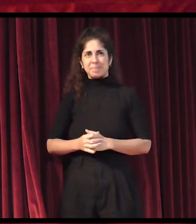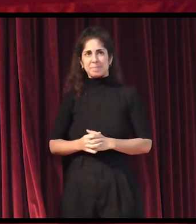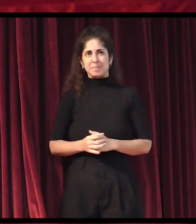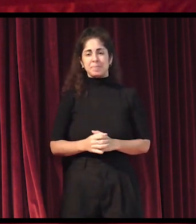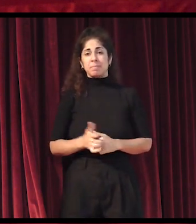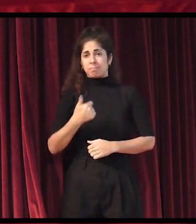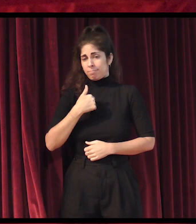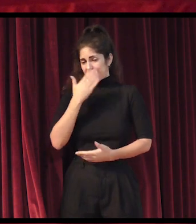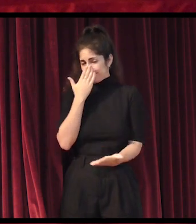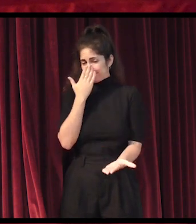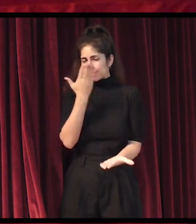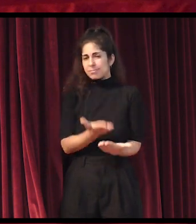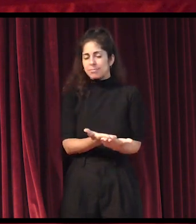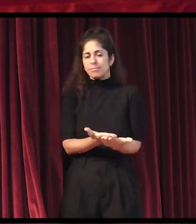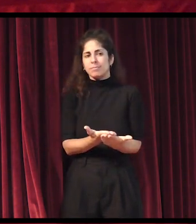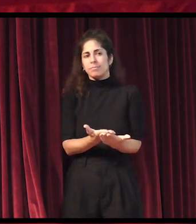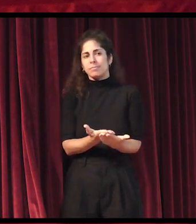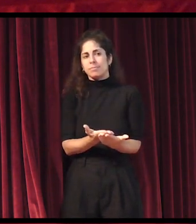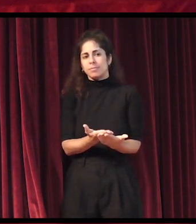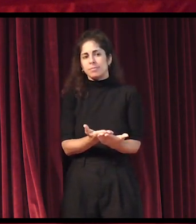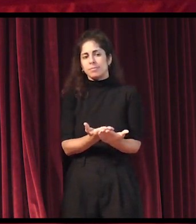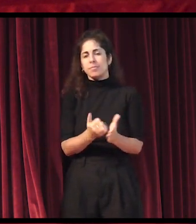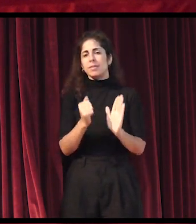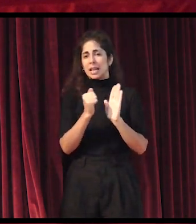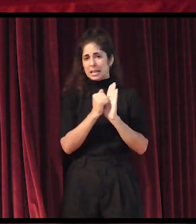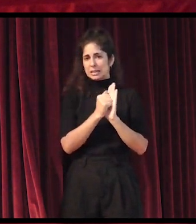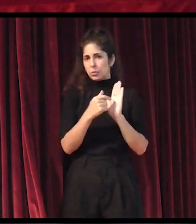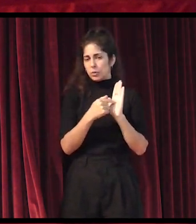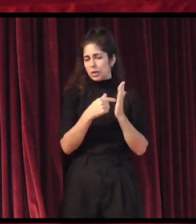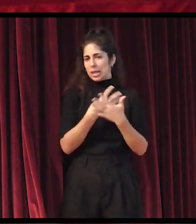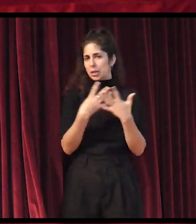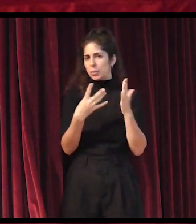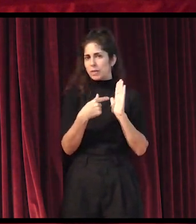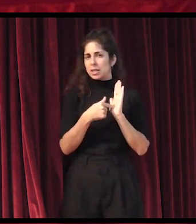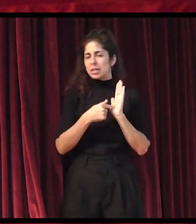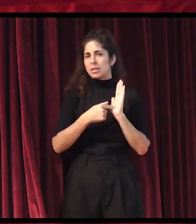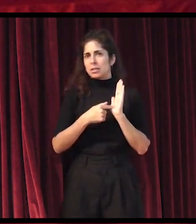Yo honestamente creo que este artículo se